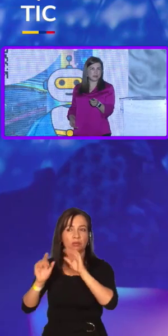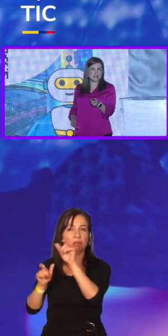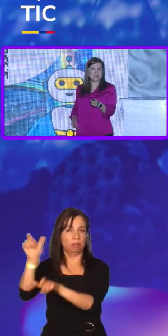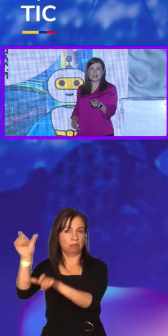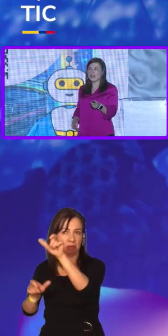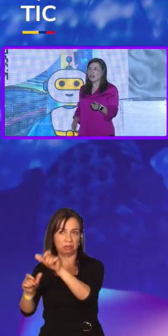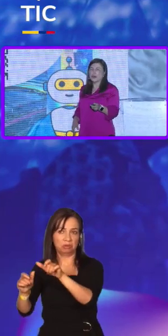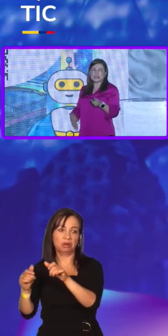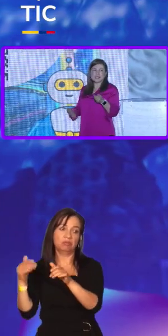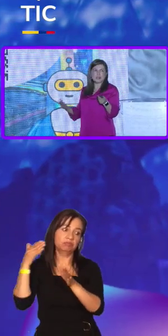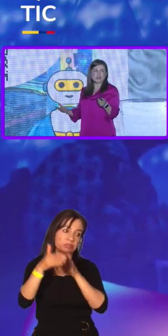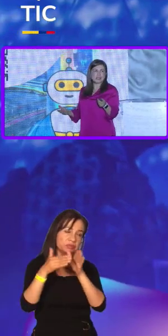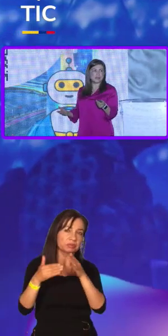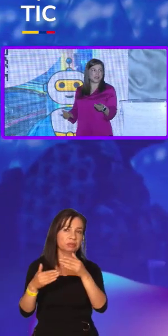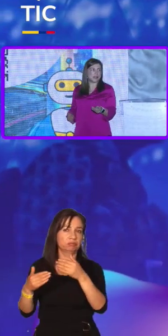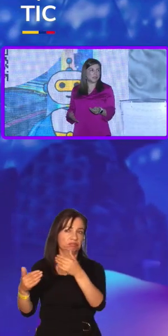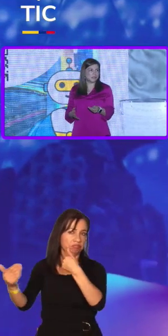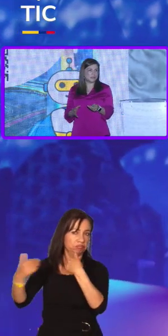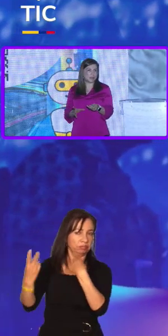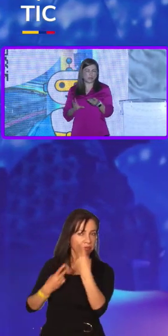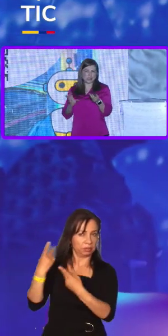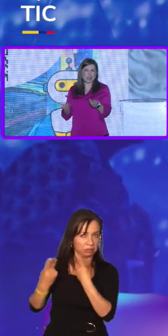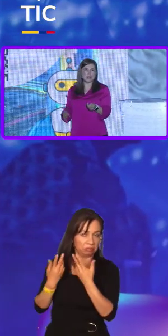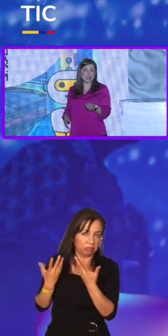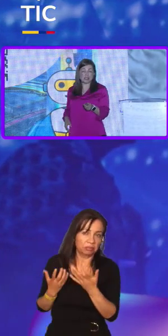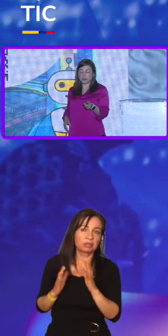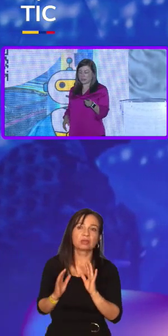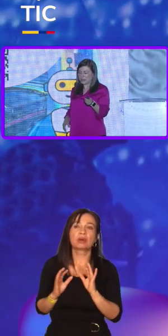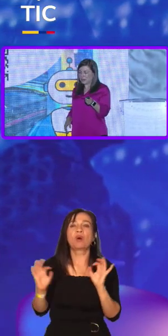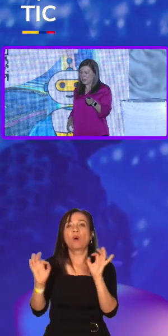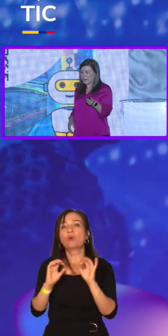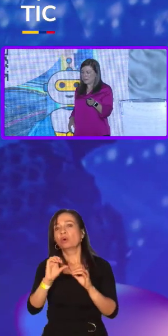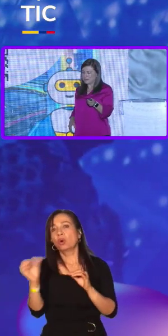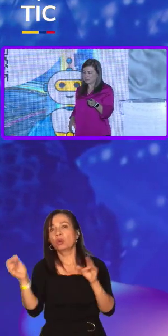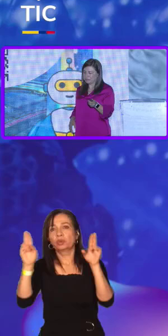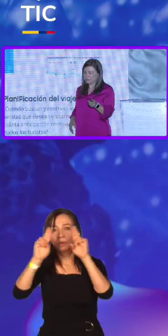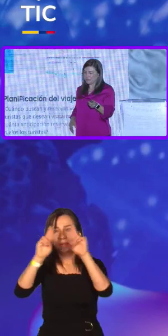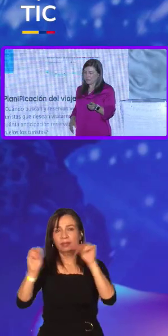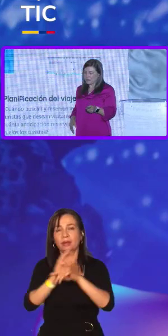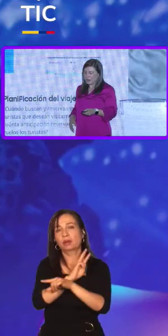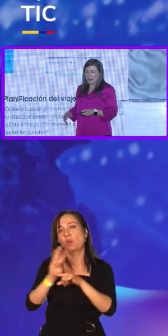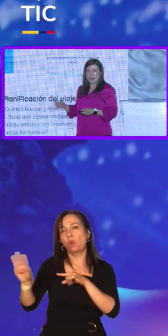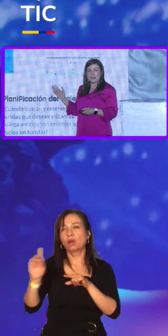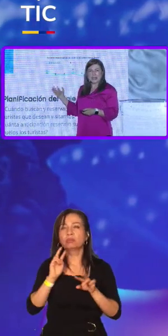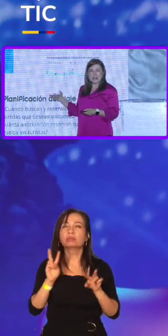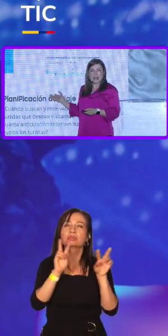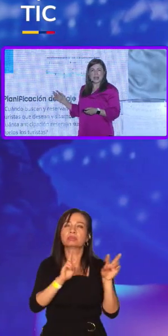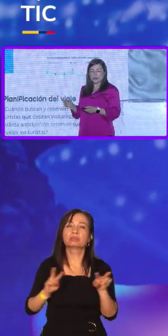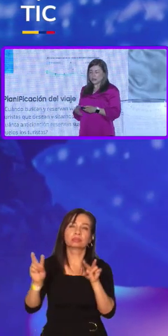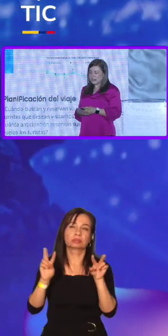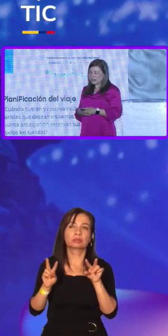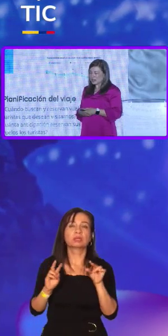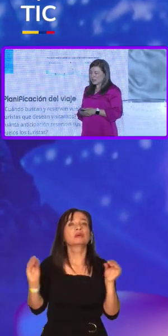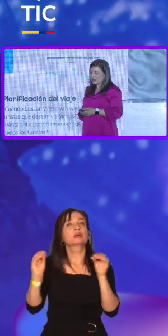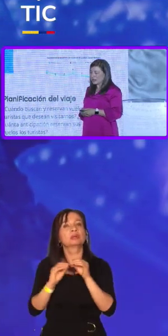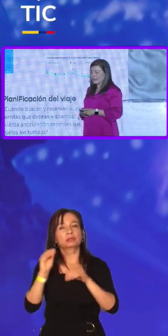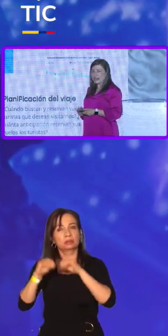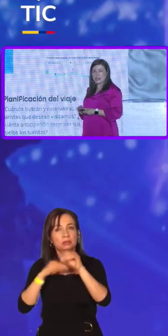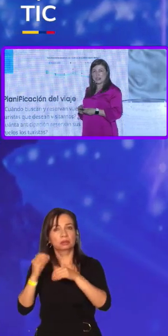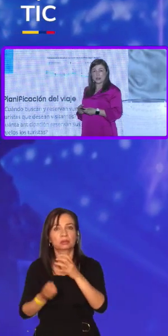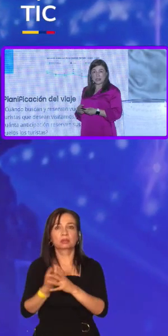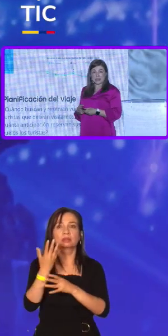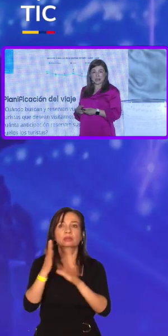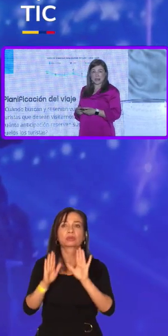más fluida con la persona turista. Otras personas prefieren apostarle más a los portales web. También crearon